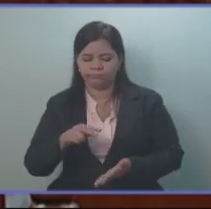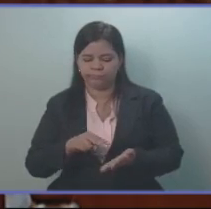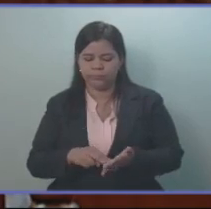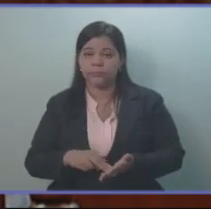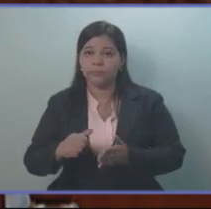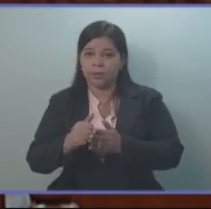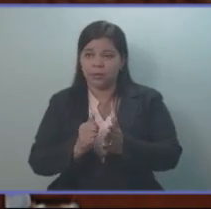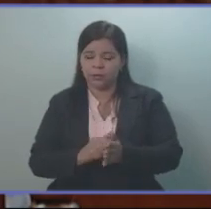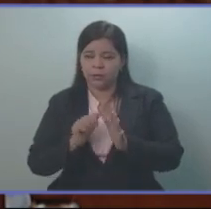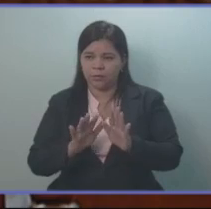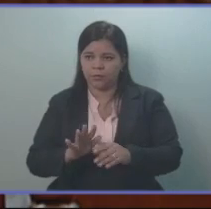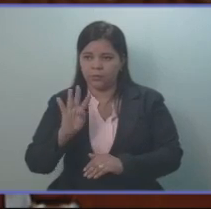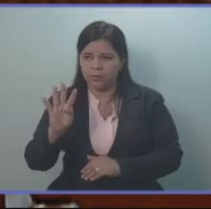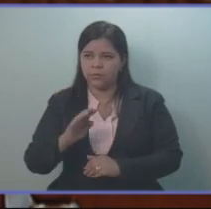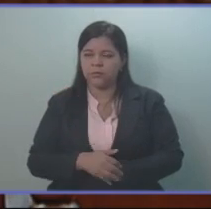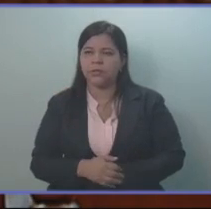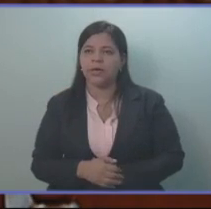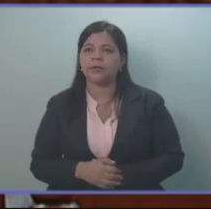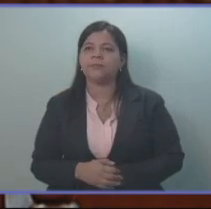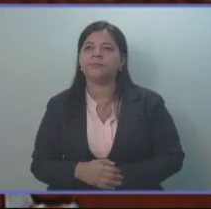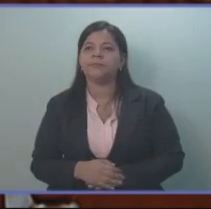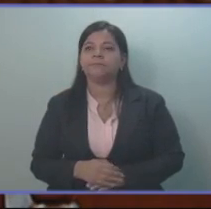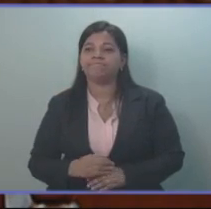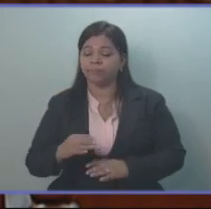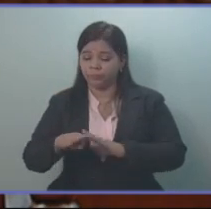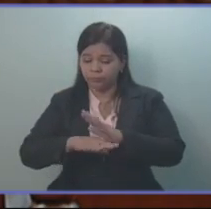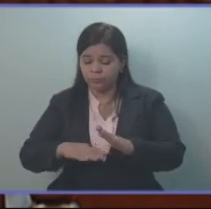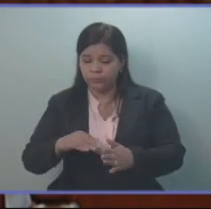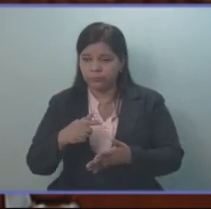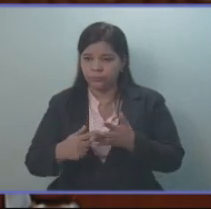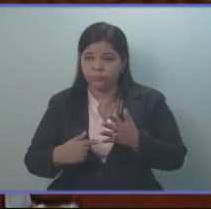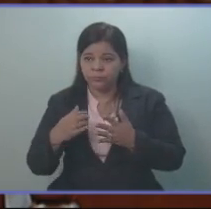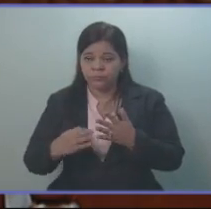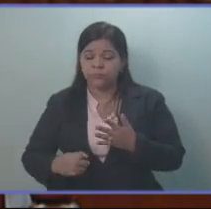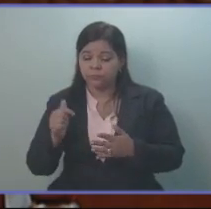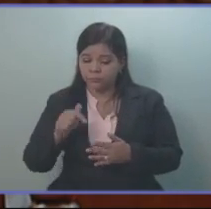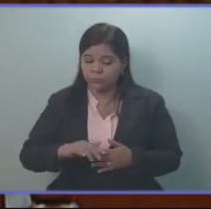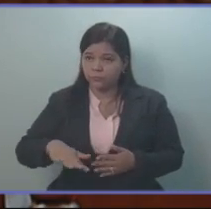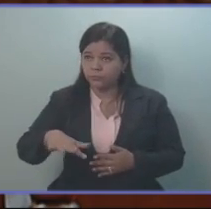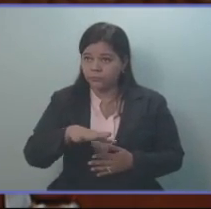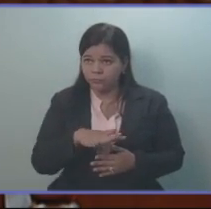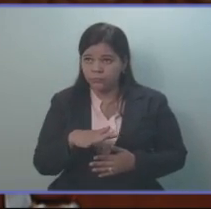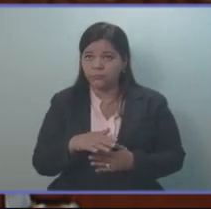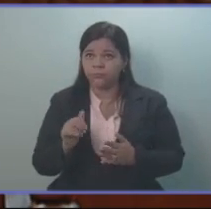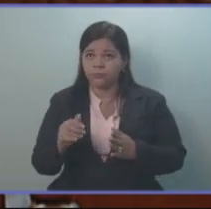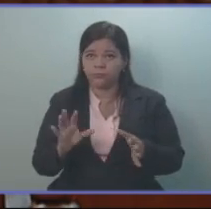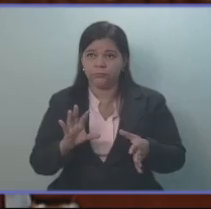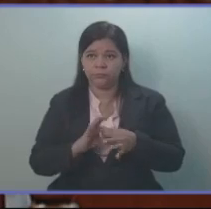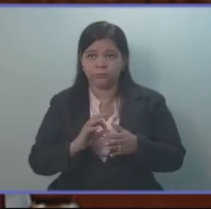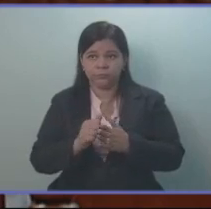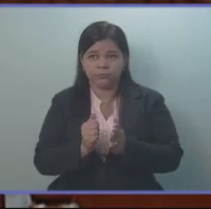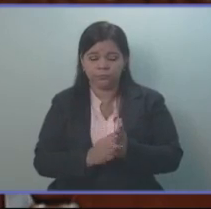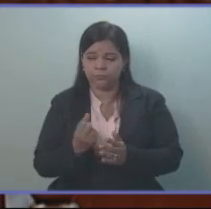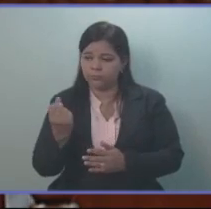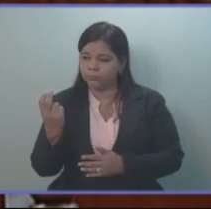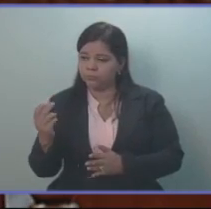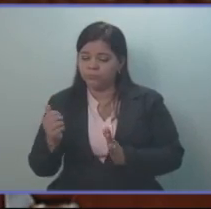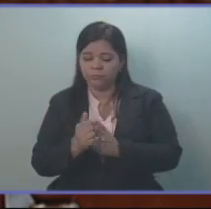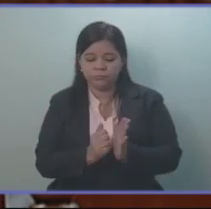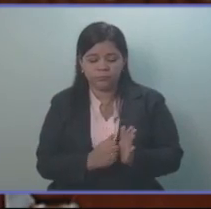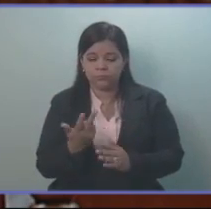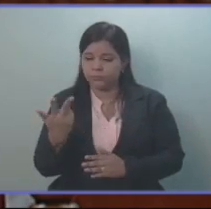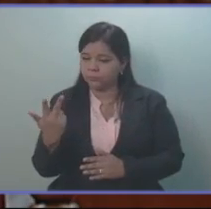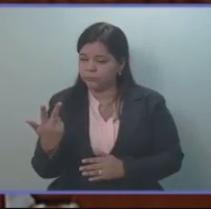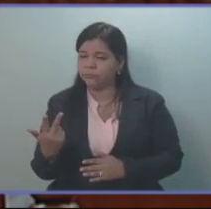Artículo 14. De conformidad a la presente ley, los inmuebles relacionados con el artículo 12 y 13 de la